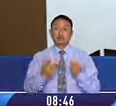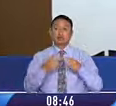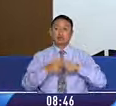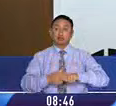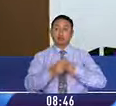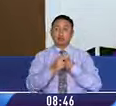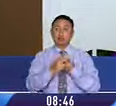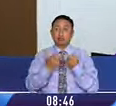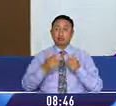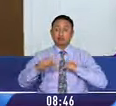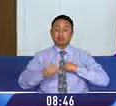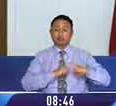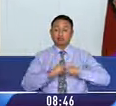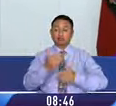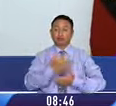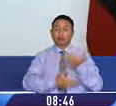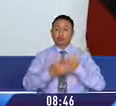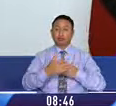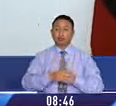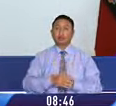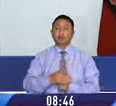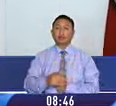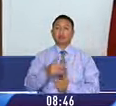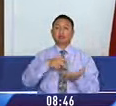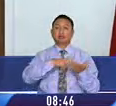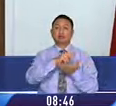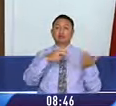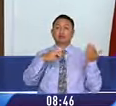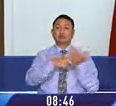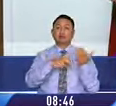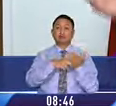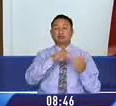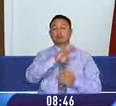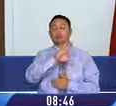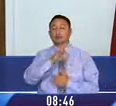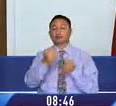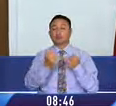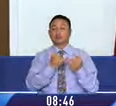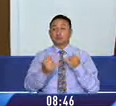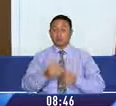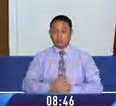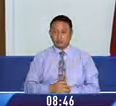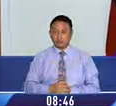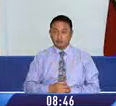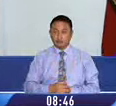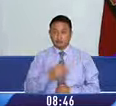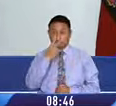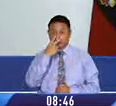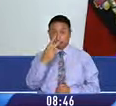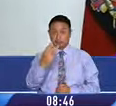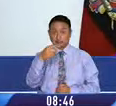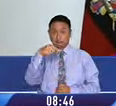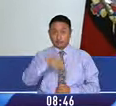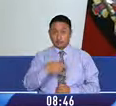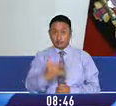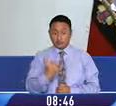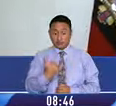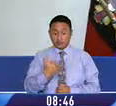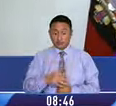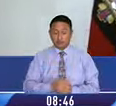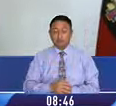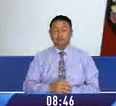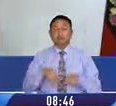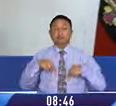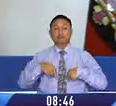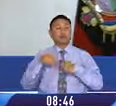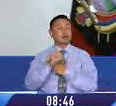se empezó la operación comercial con el cobro de pasaje de 45 centavos. Ahí ya lo podemos ver, está precisamente en el que será